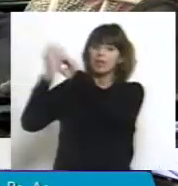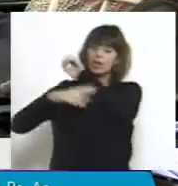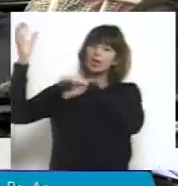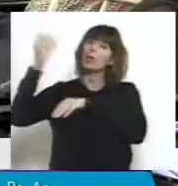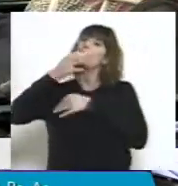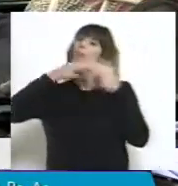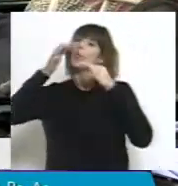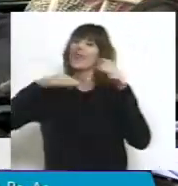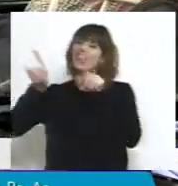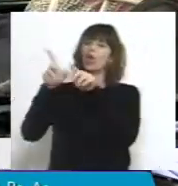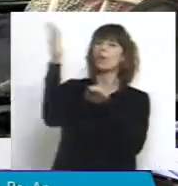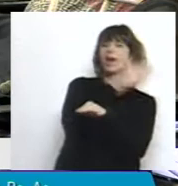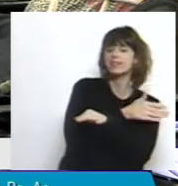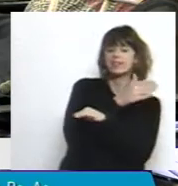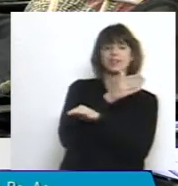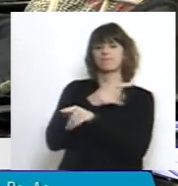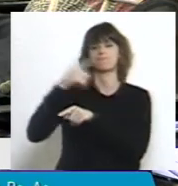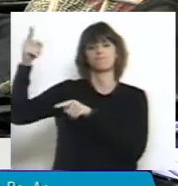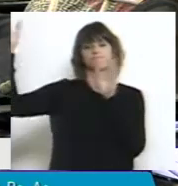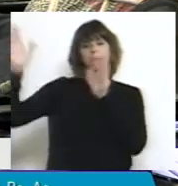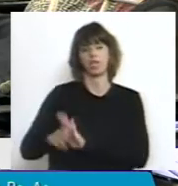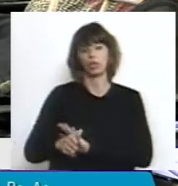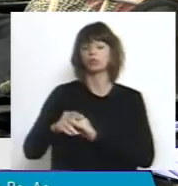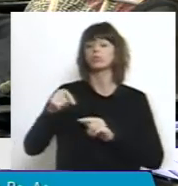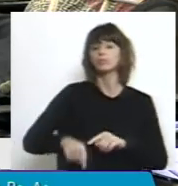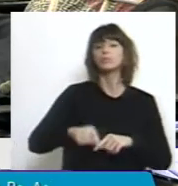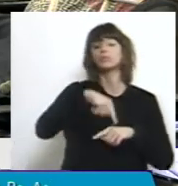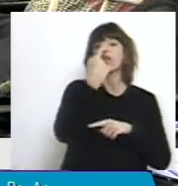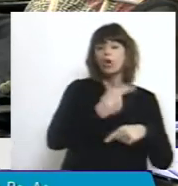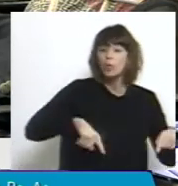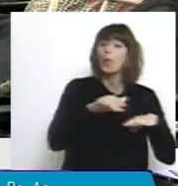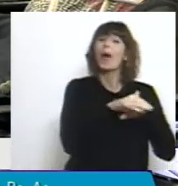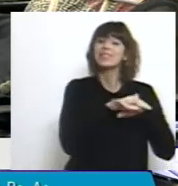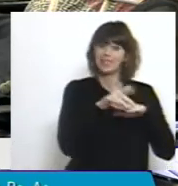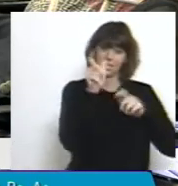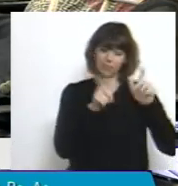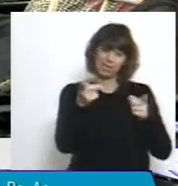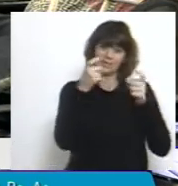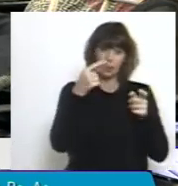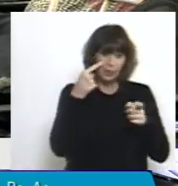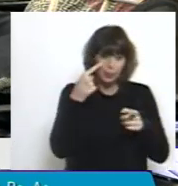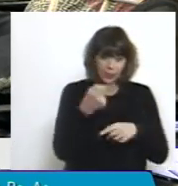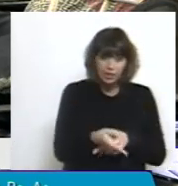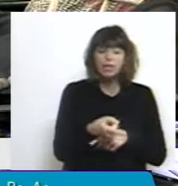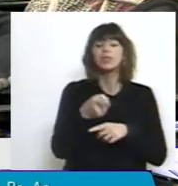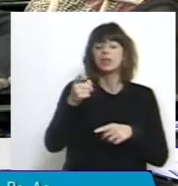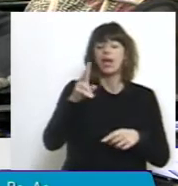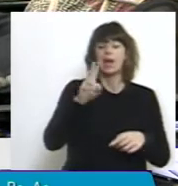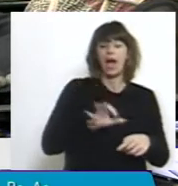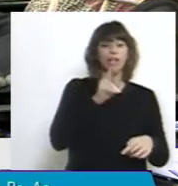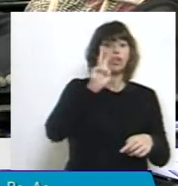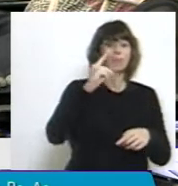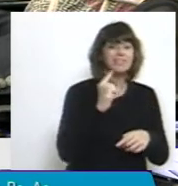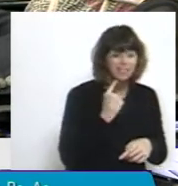como en el pasado. Y en segundo lugar, los productos primarios han experimentado a partir del año 2013 una fuerte baja de